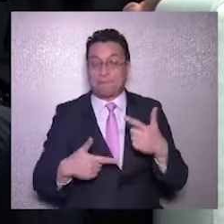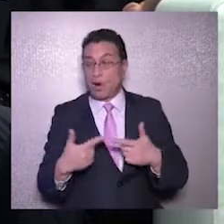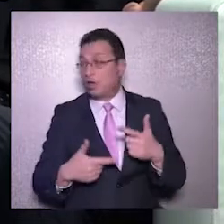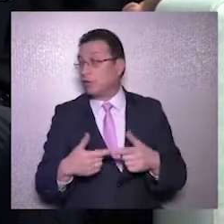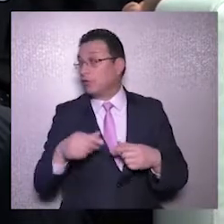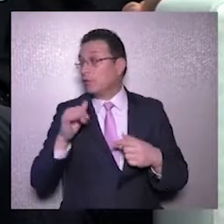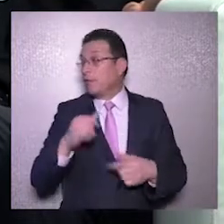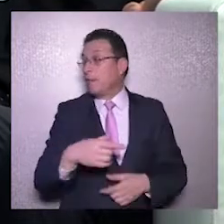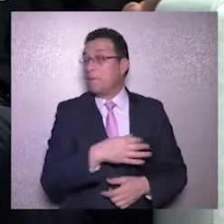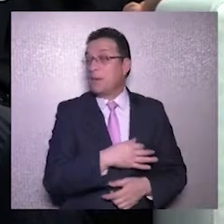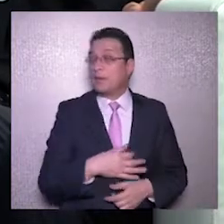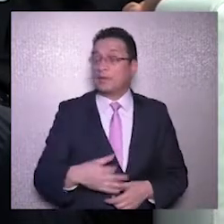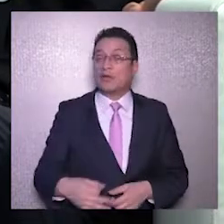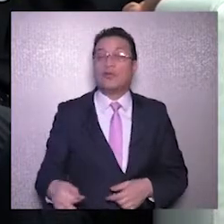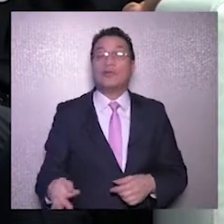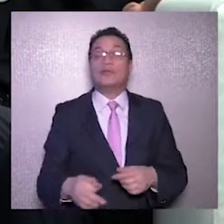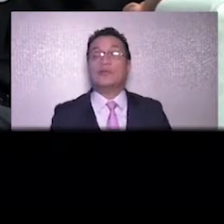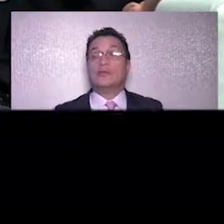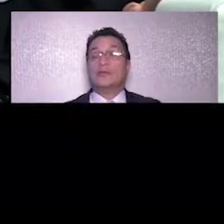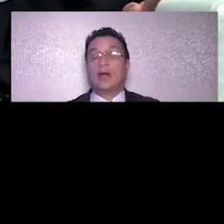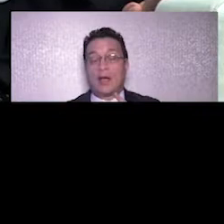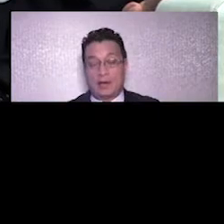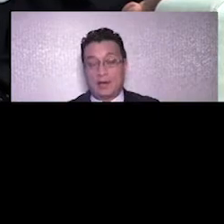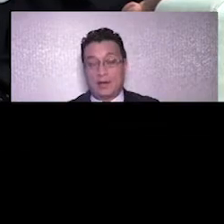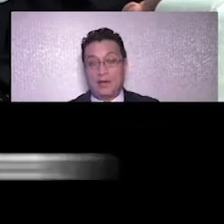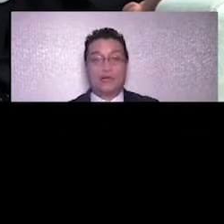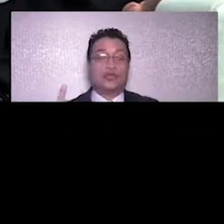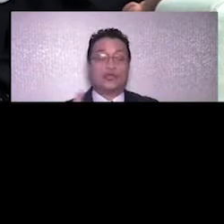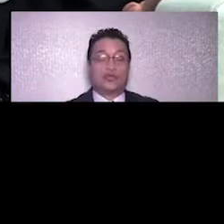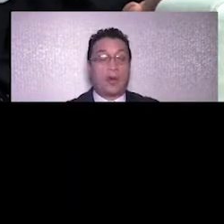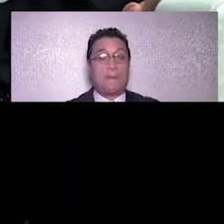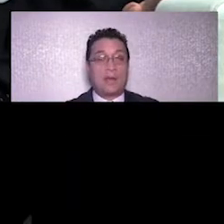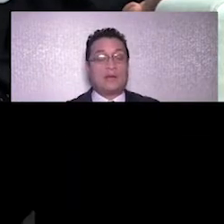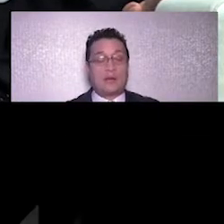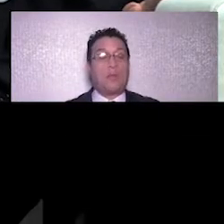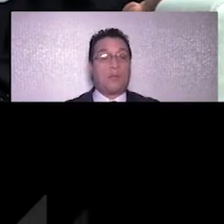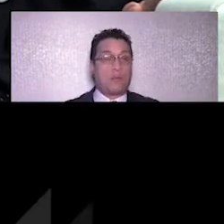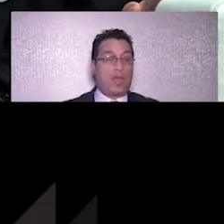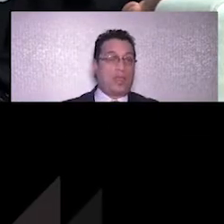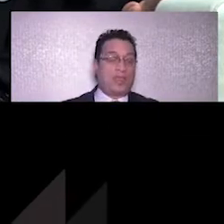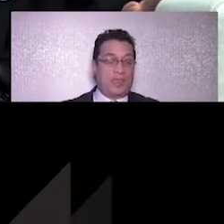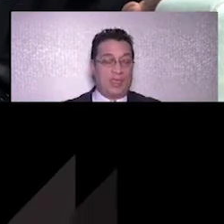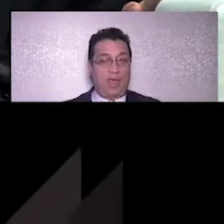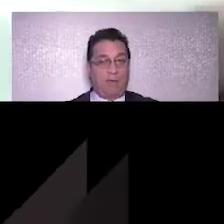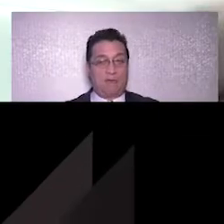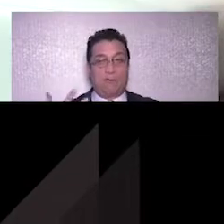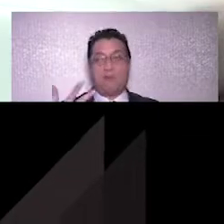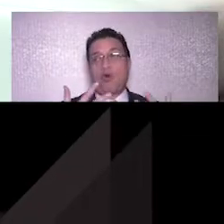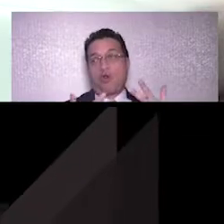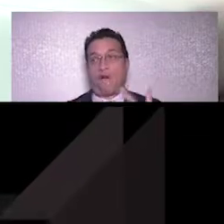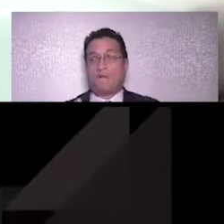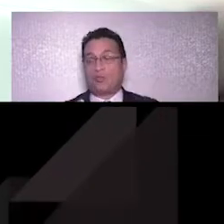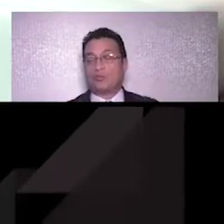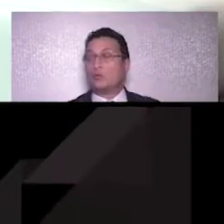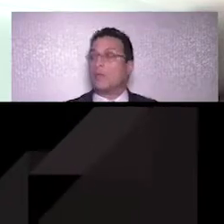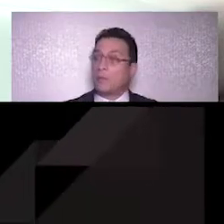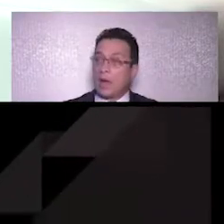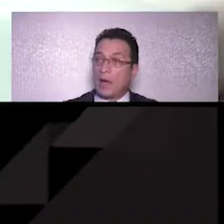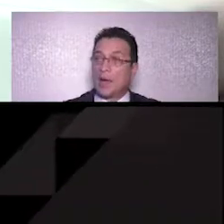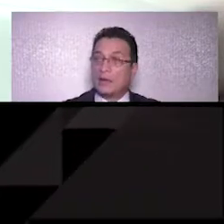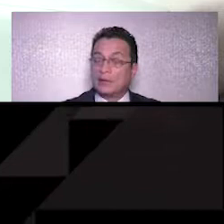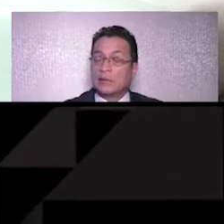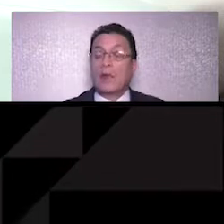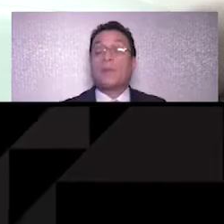ahí creo que el resto del ministerio ha estado muy débil, muy frágil y confuso en esta materia. Muchas gracias, doctor